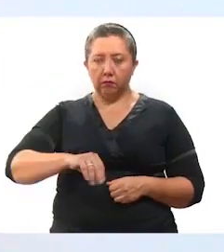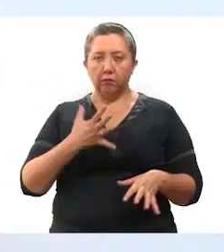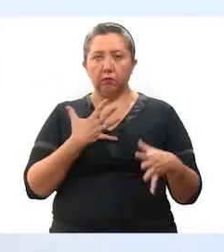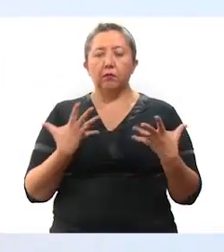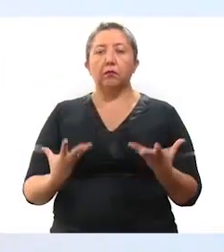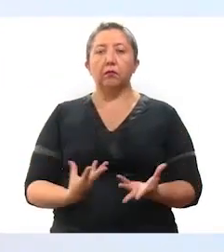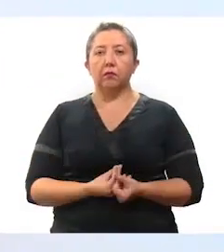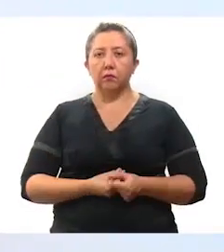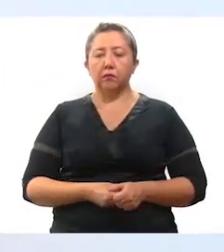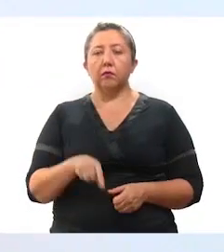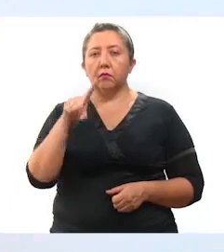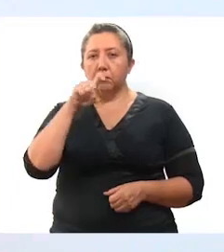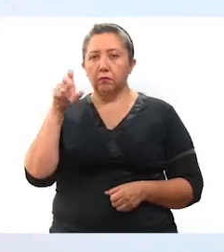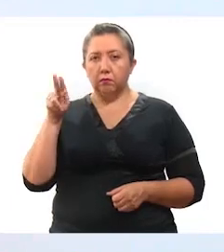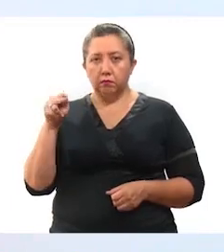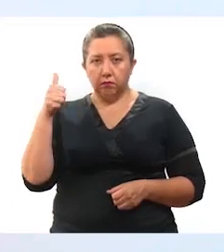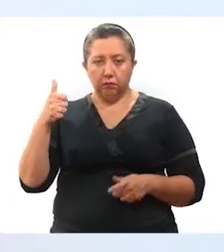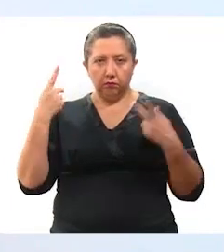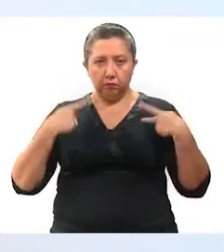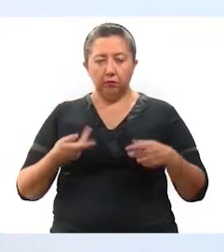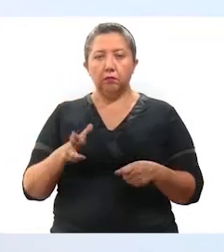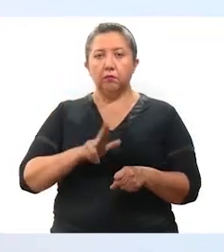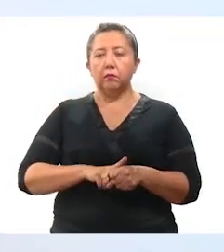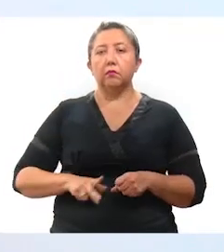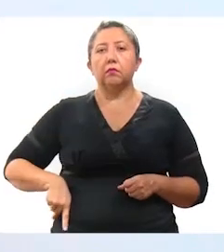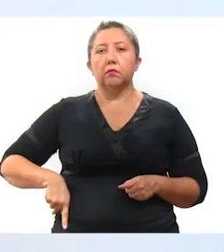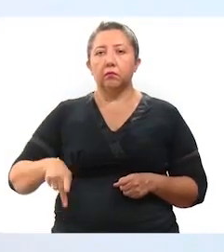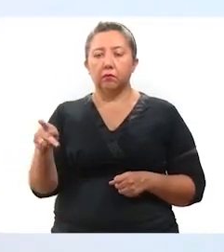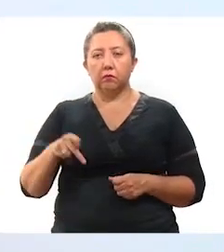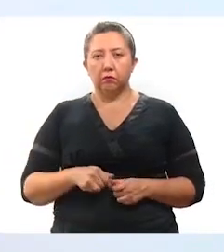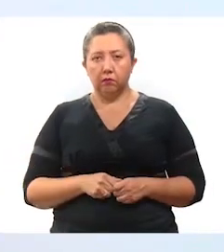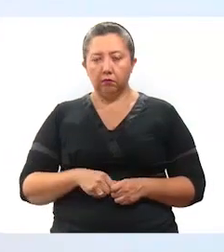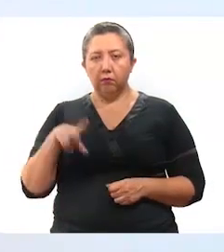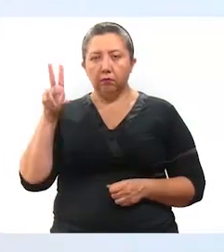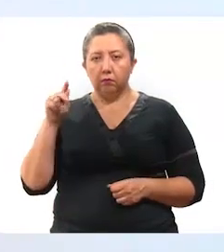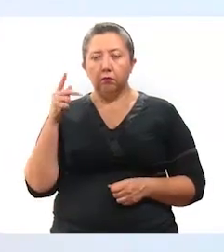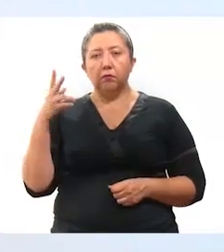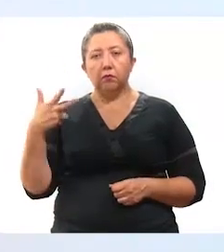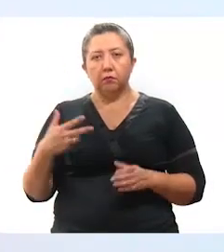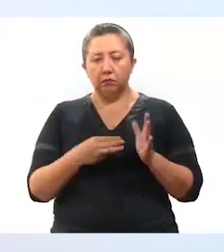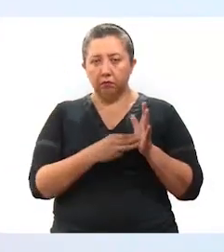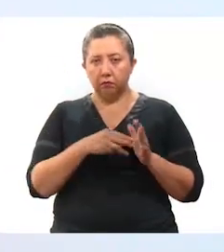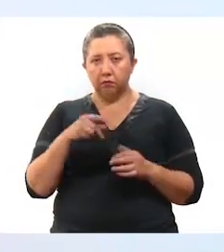El día de hoy, tenemos 186 pacientes en hospitales públicos.